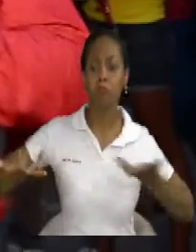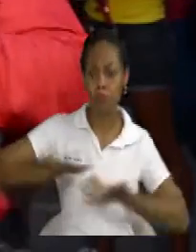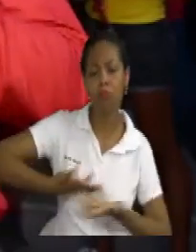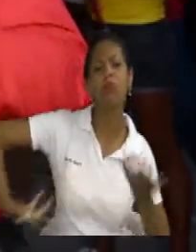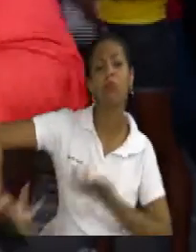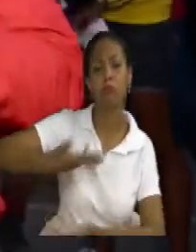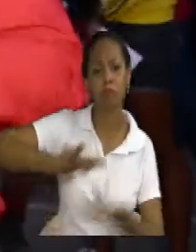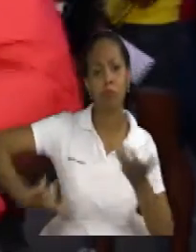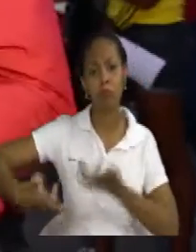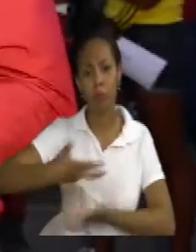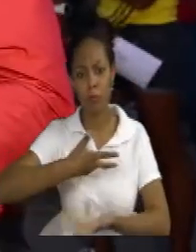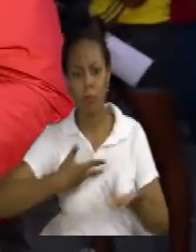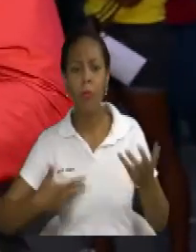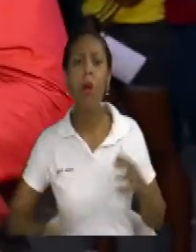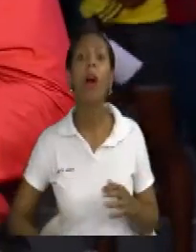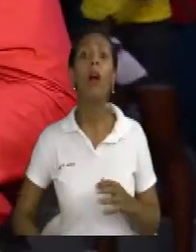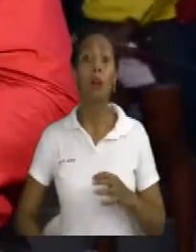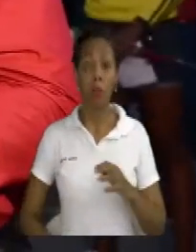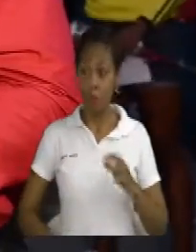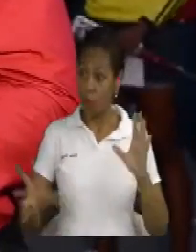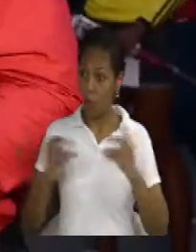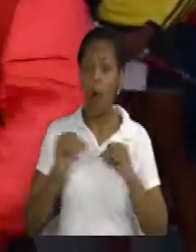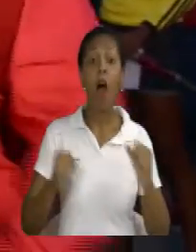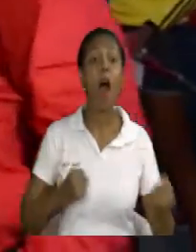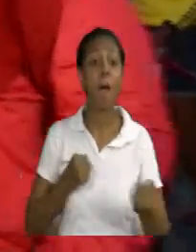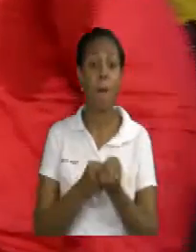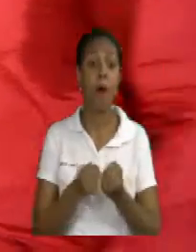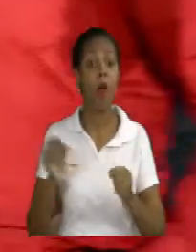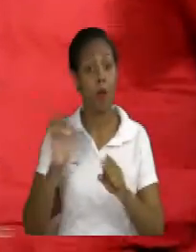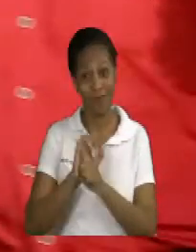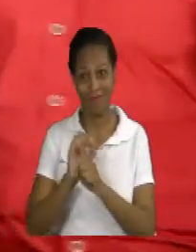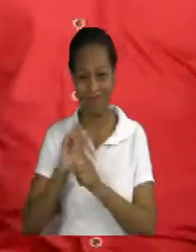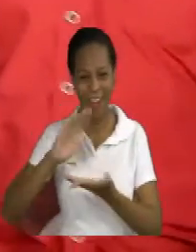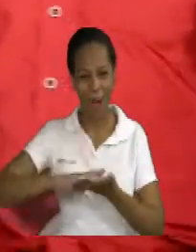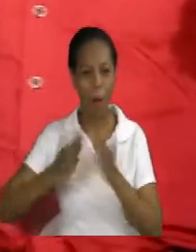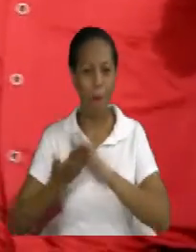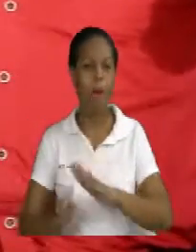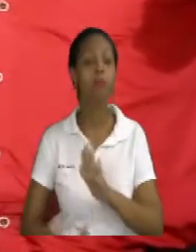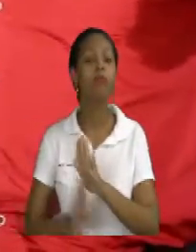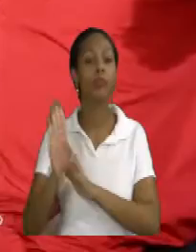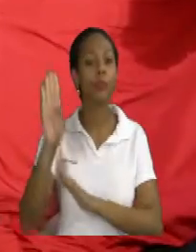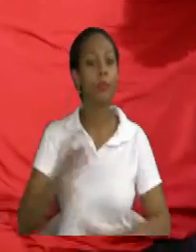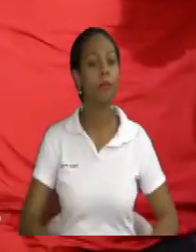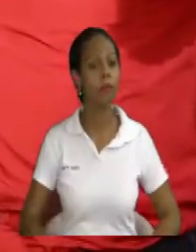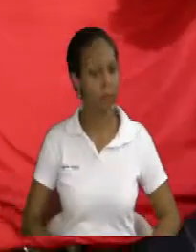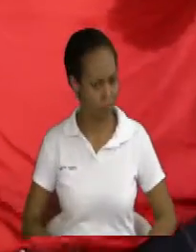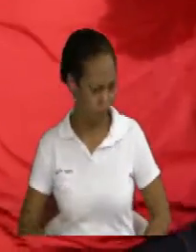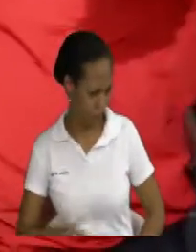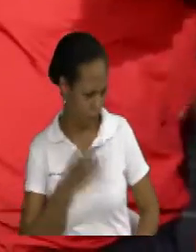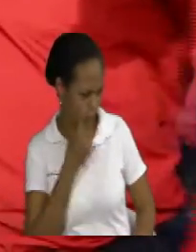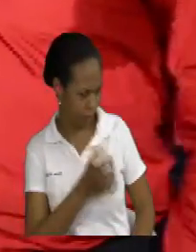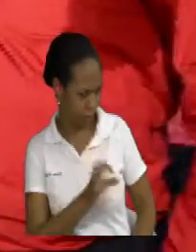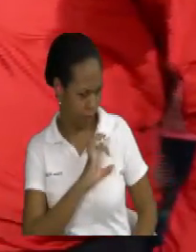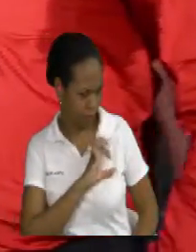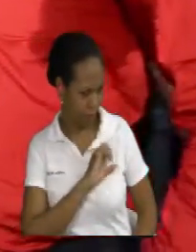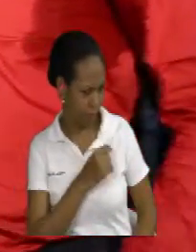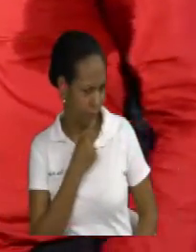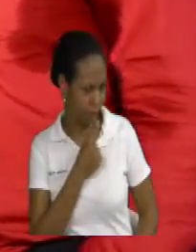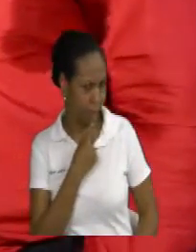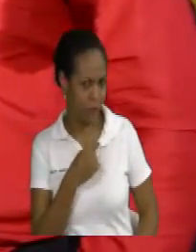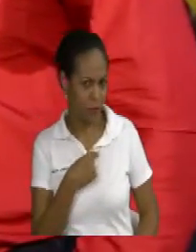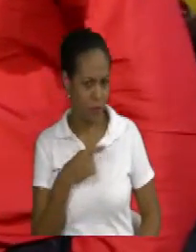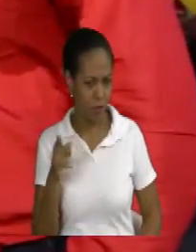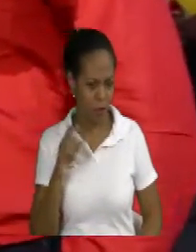podemos y todos contribuimos al desarrollo de nuestra comunidad. Bueno, ingeniero, usted tiene un botón que dice ahí, soy julianista, ya usted